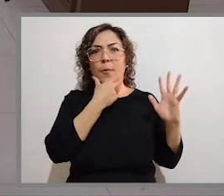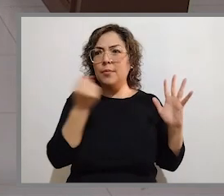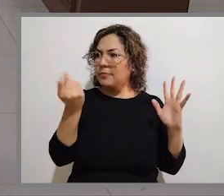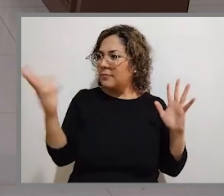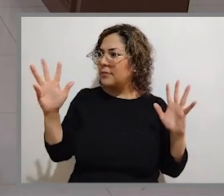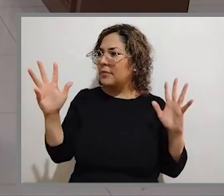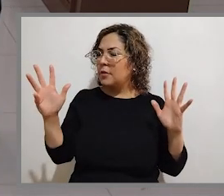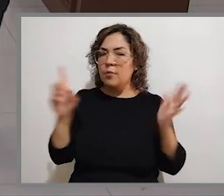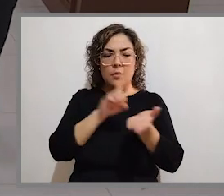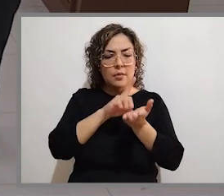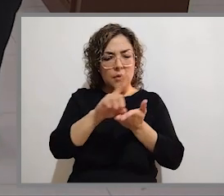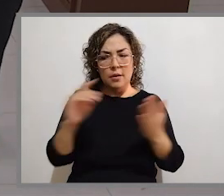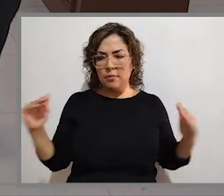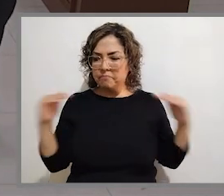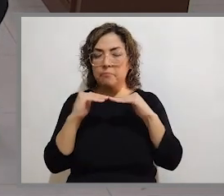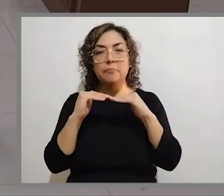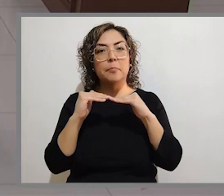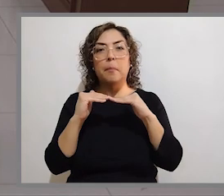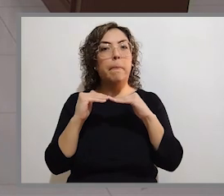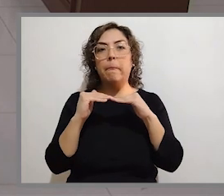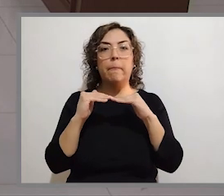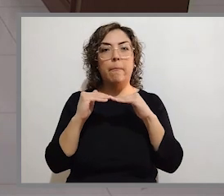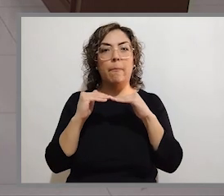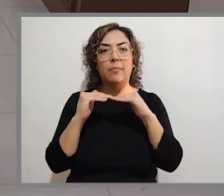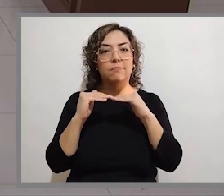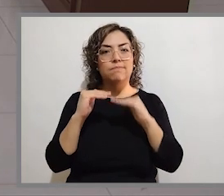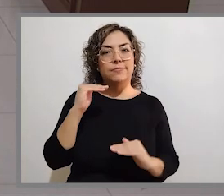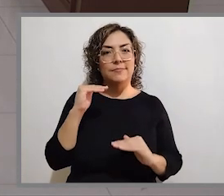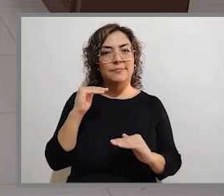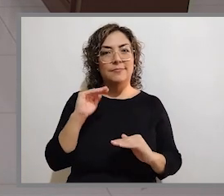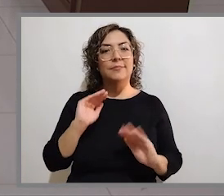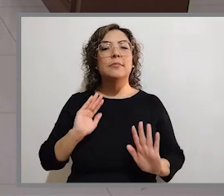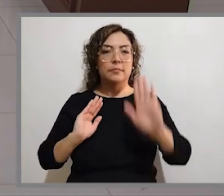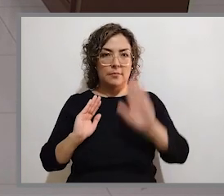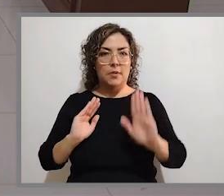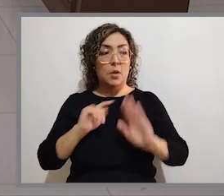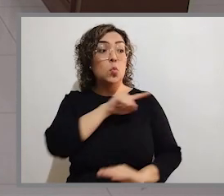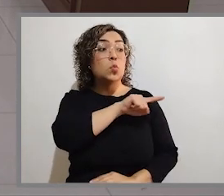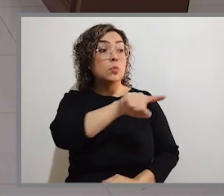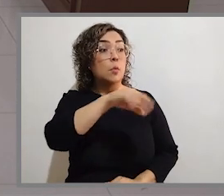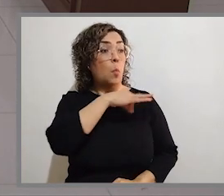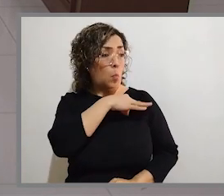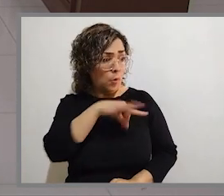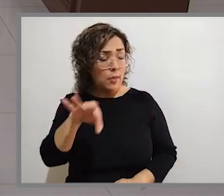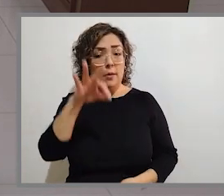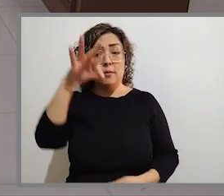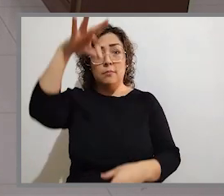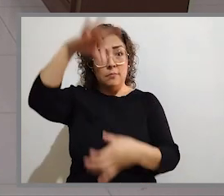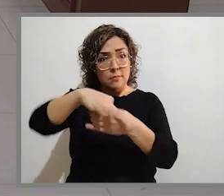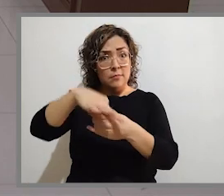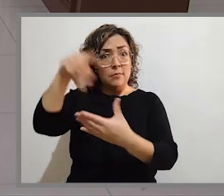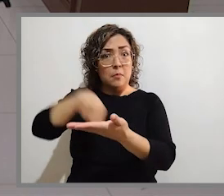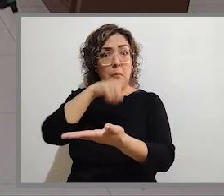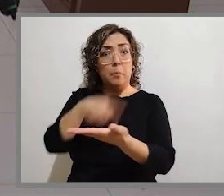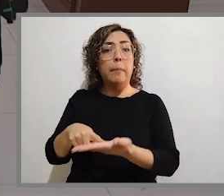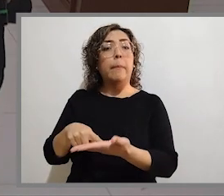pacto social y que se nos negara el derecho al voto. Así que de ese entonces pasaron 36